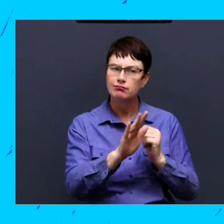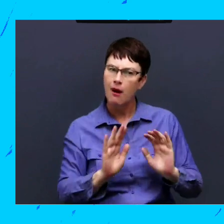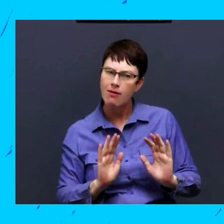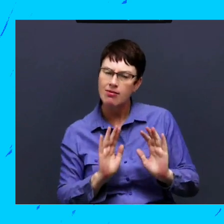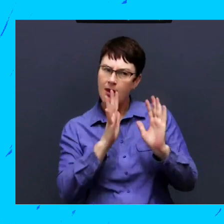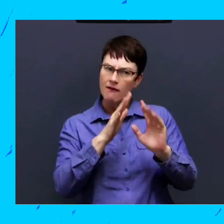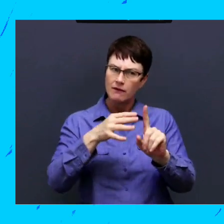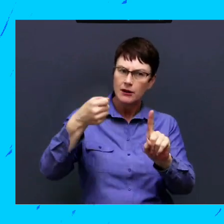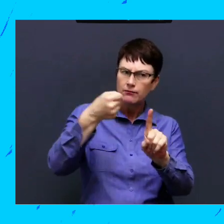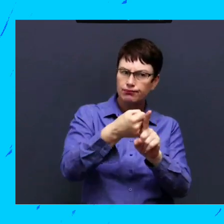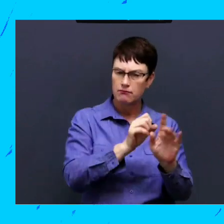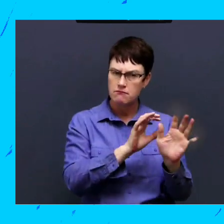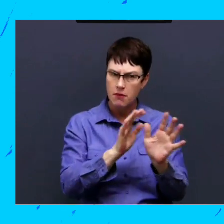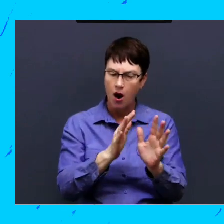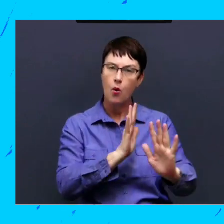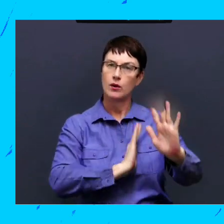esfuerzo.